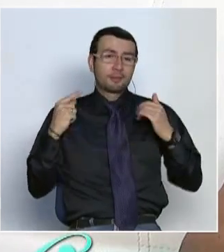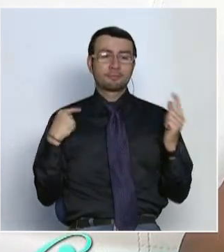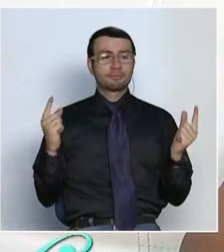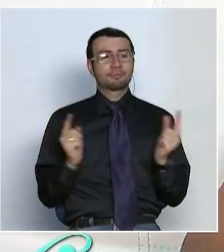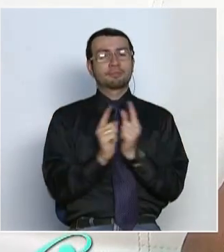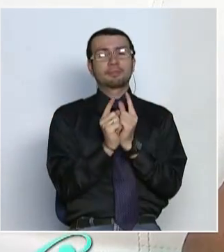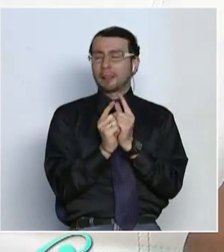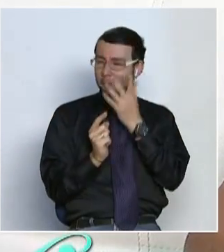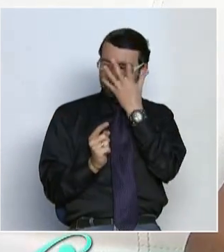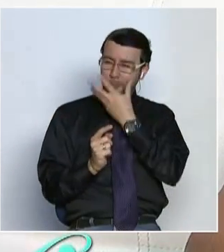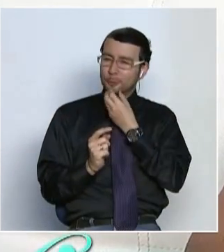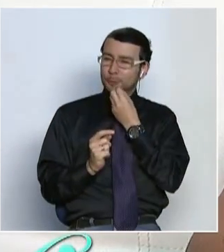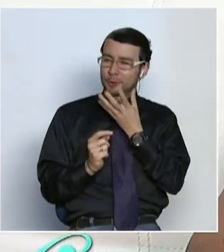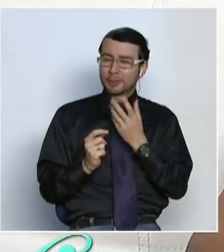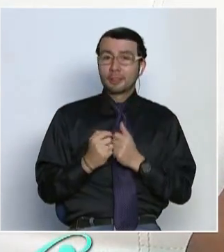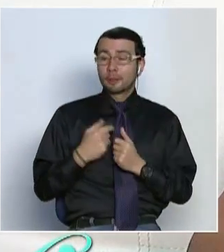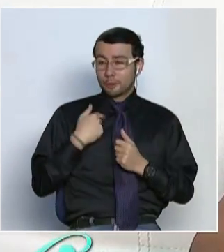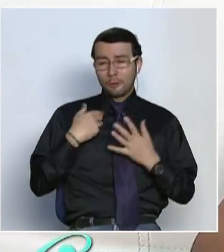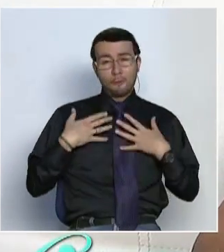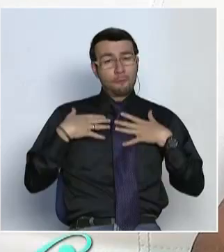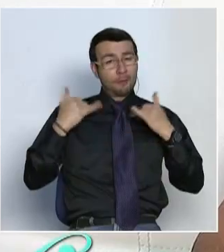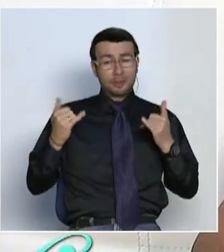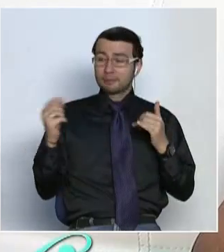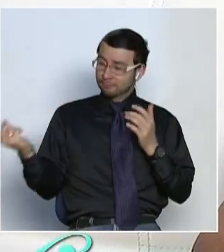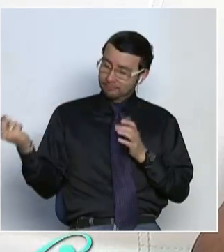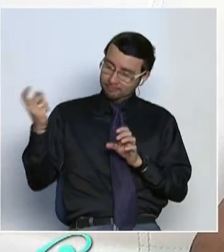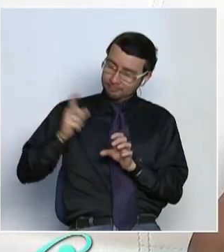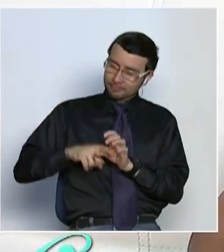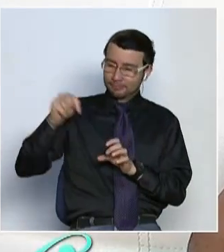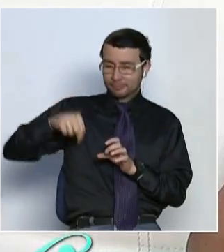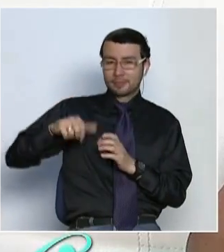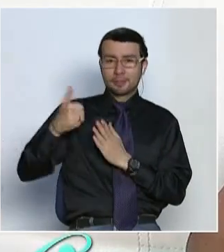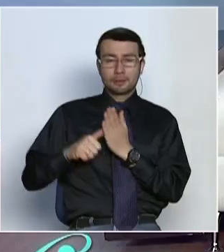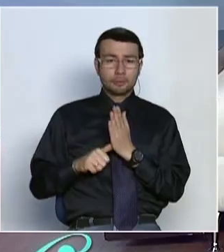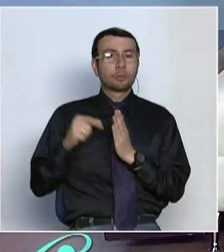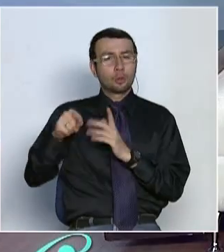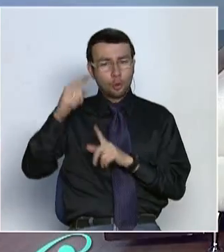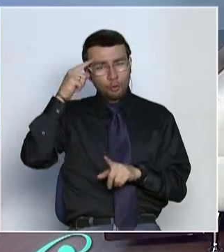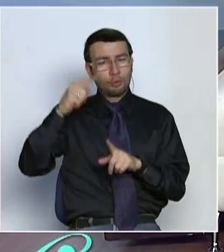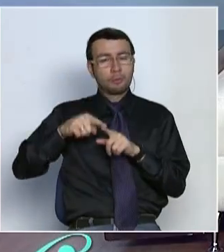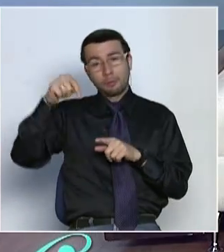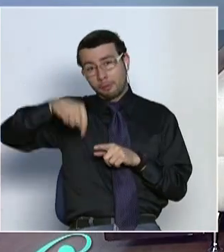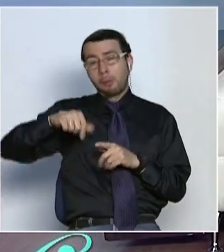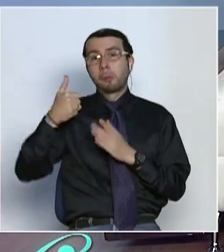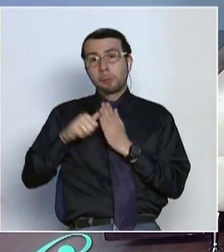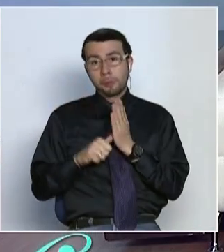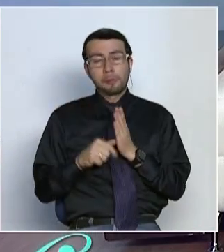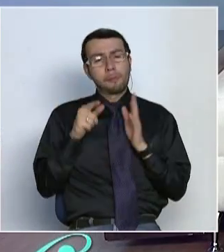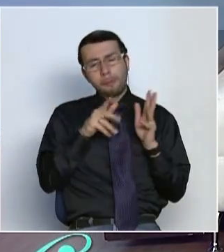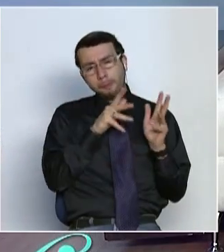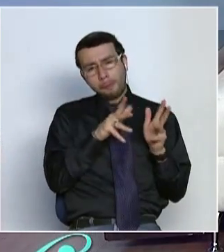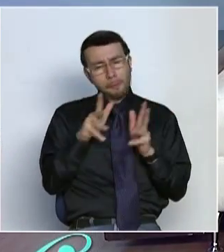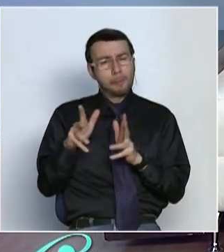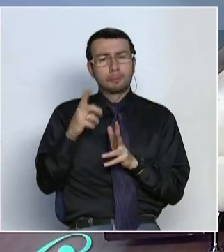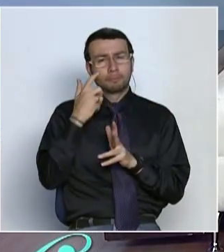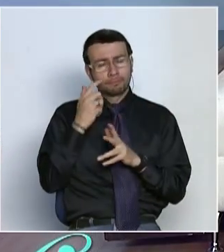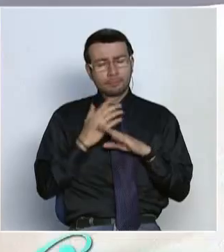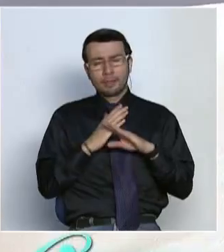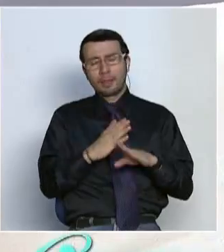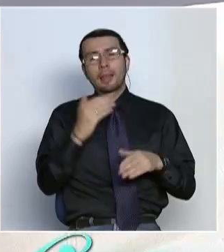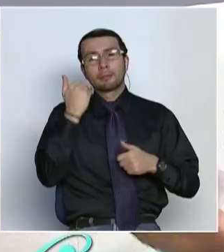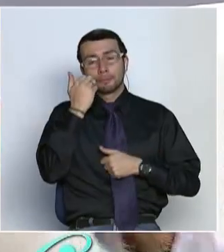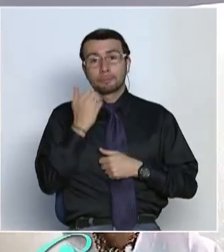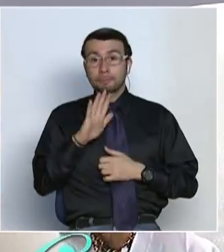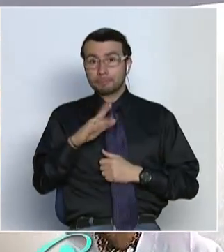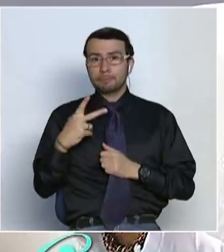usted. linda, y para mí es más feliz poderla tener acá en este programa. Sí. Y esa es la finalidad de este programa, hacer educación y prevención. Vamos a ir a este corte